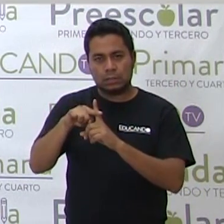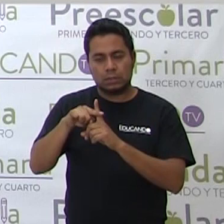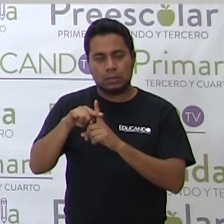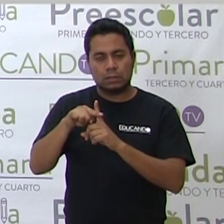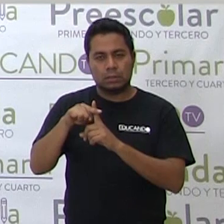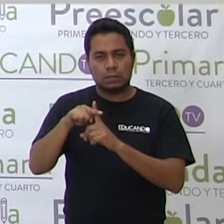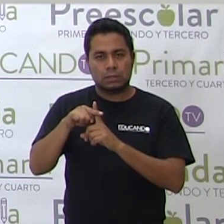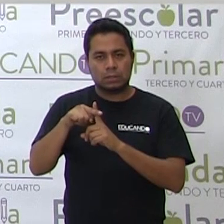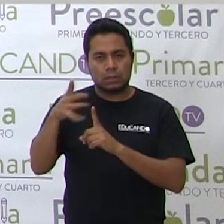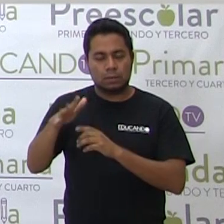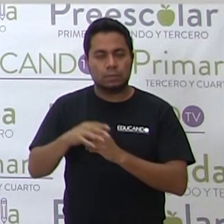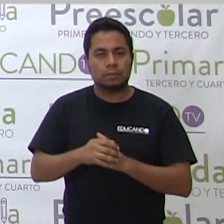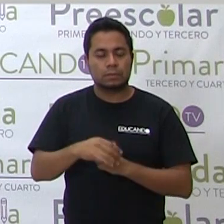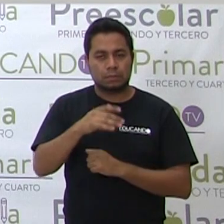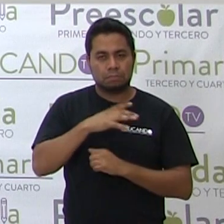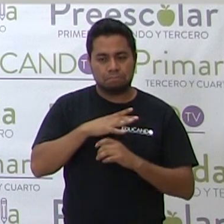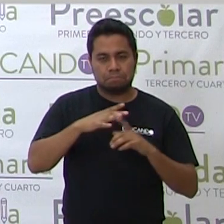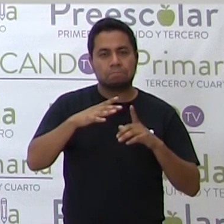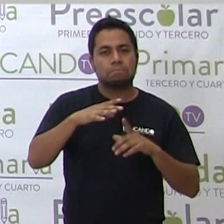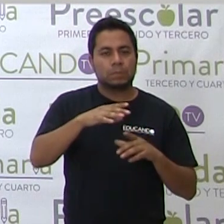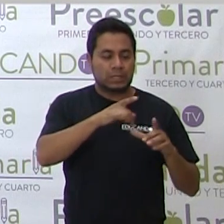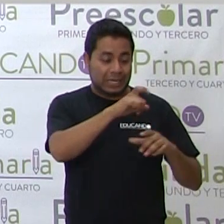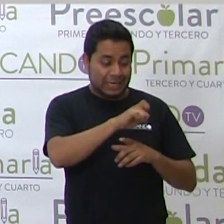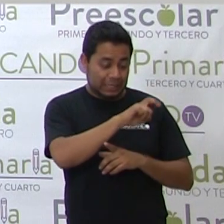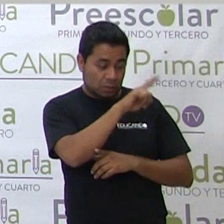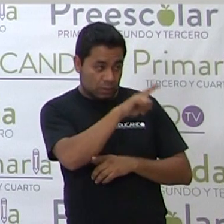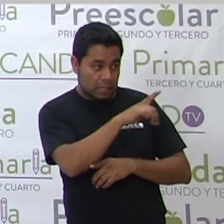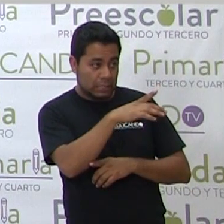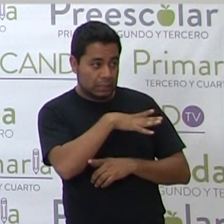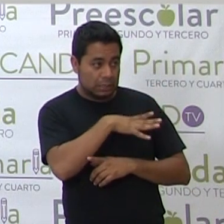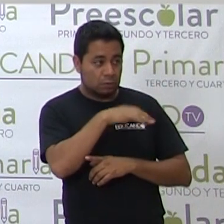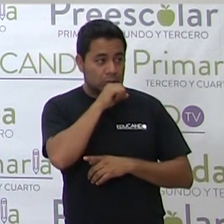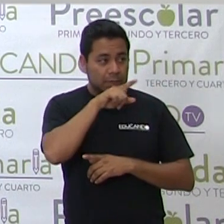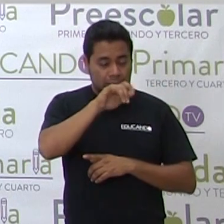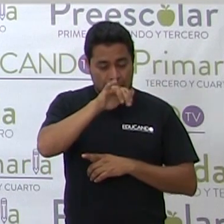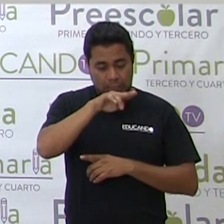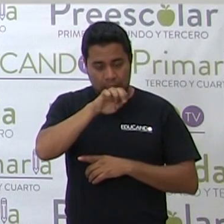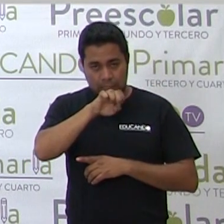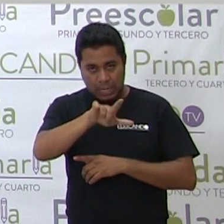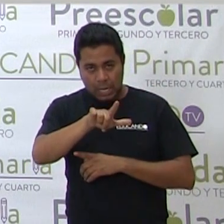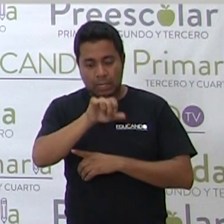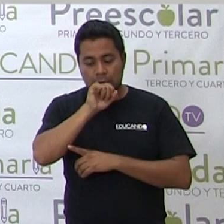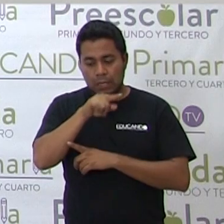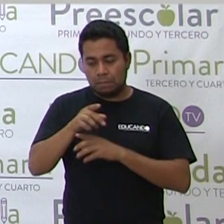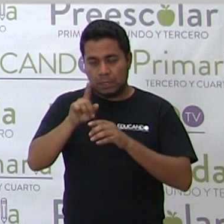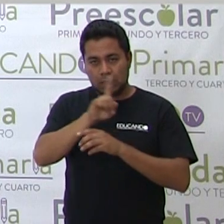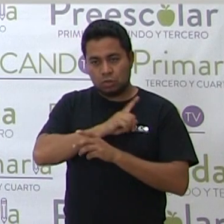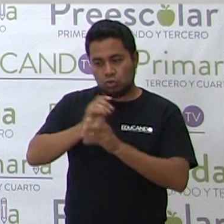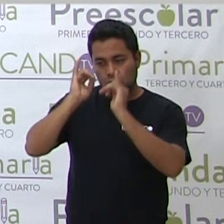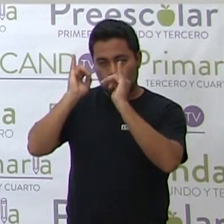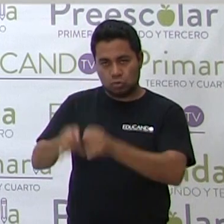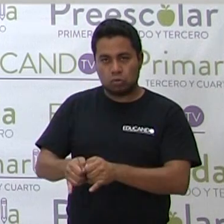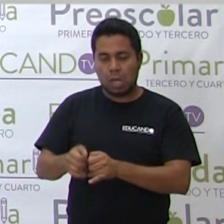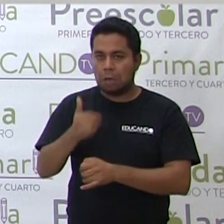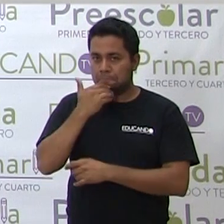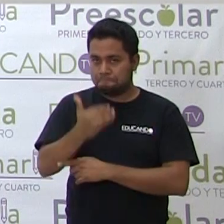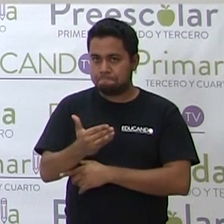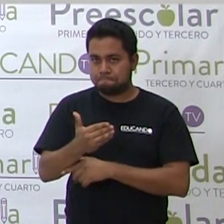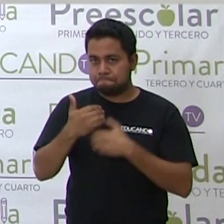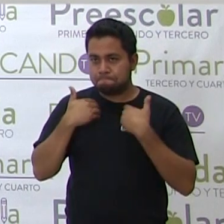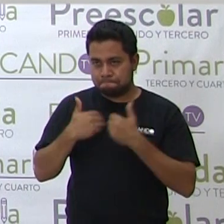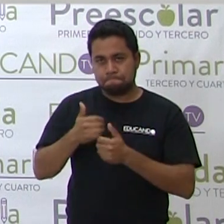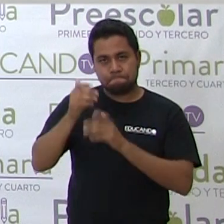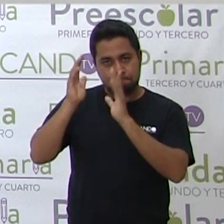10 Tenemos el término cuadrático el término lineal y el término independiente sí está claro ya quedó